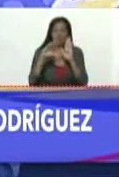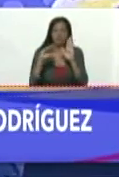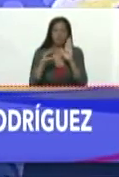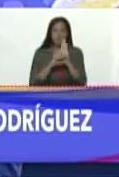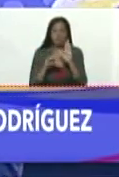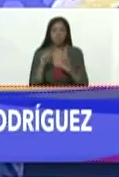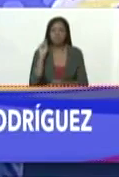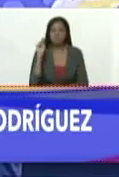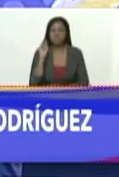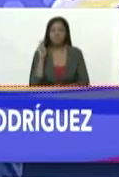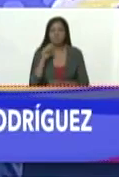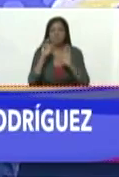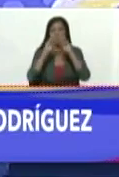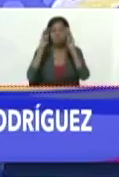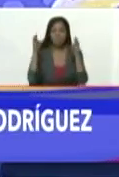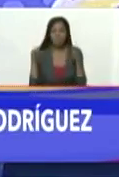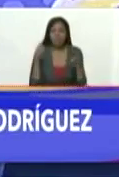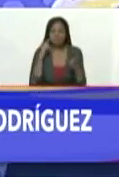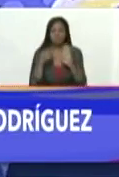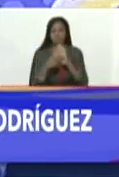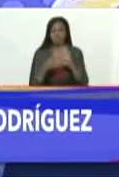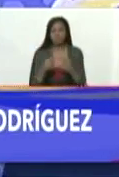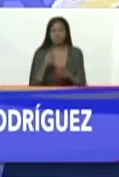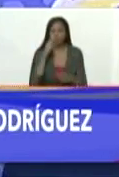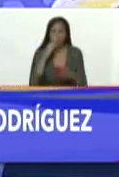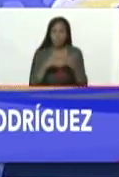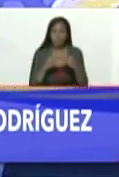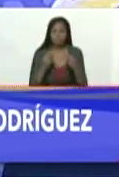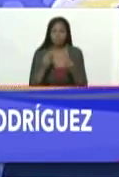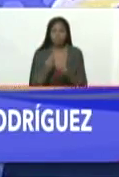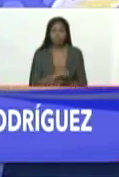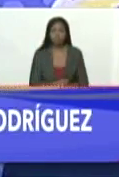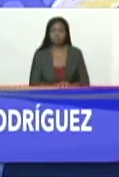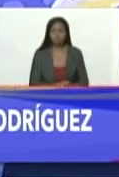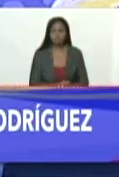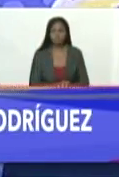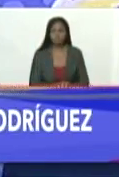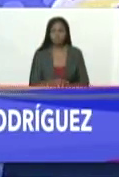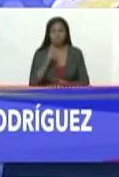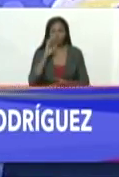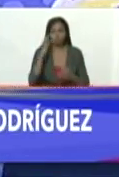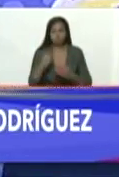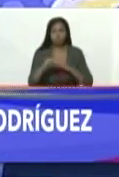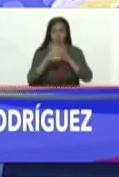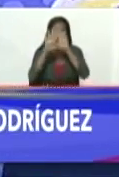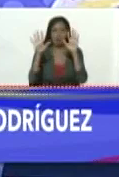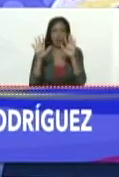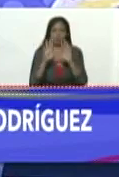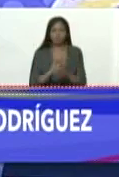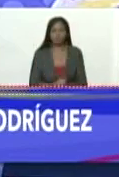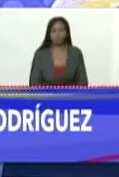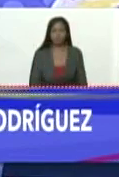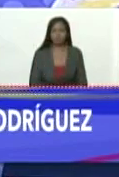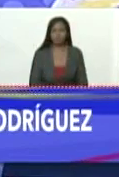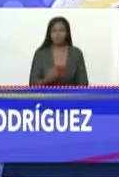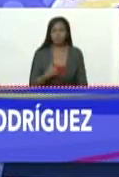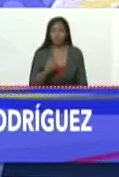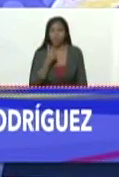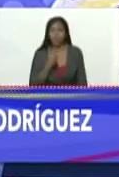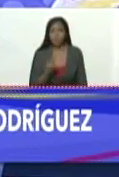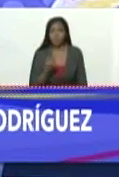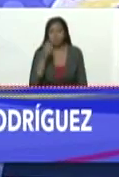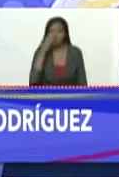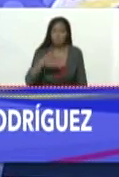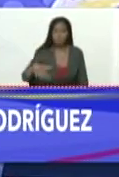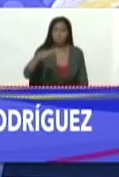Aquí está el modelo, lo digo, con humildad, pero con convicción. Se lo digo a los